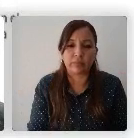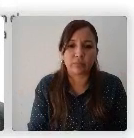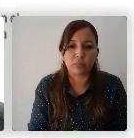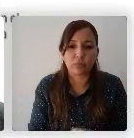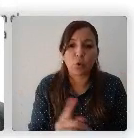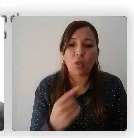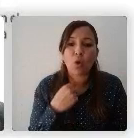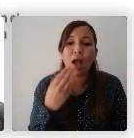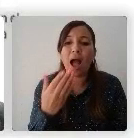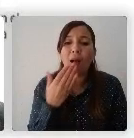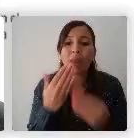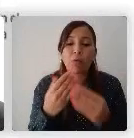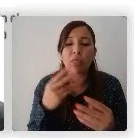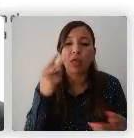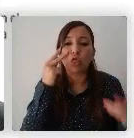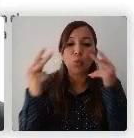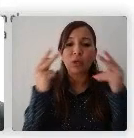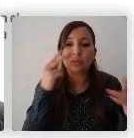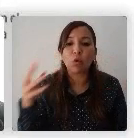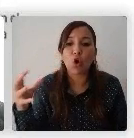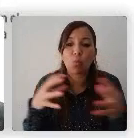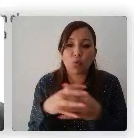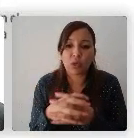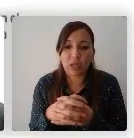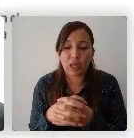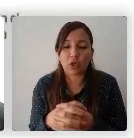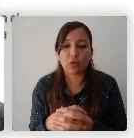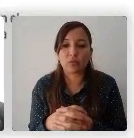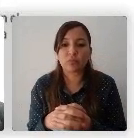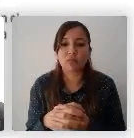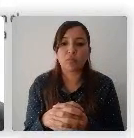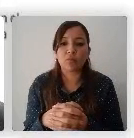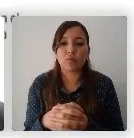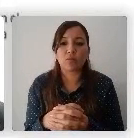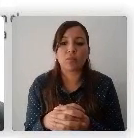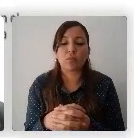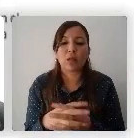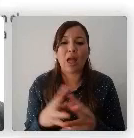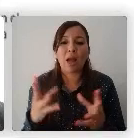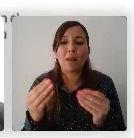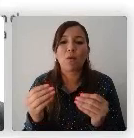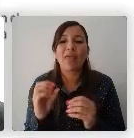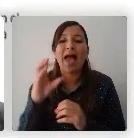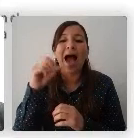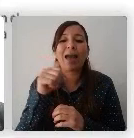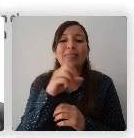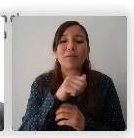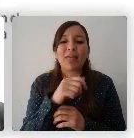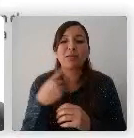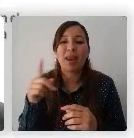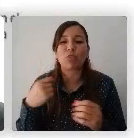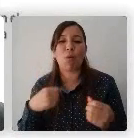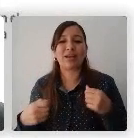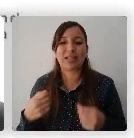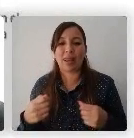de turismo comunitario, hablamos justamente de los atributos, ¿no? Hemos estado hablando de muchas actividades que pueden desarrollar, ¿no? Y